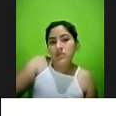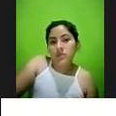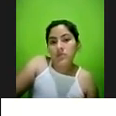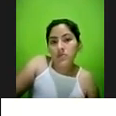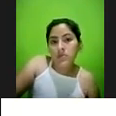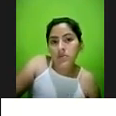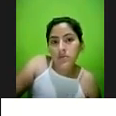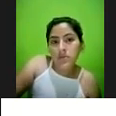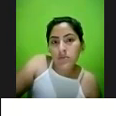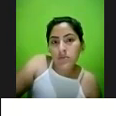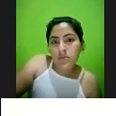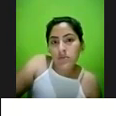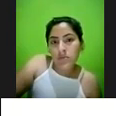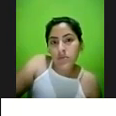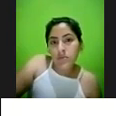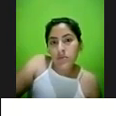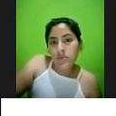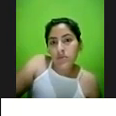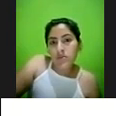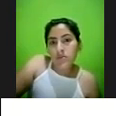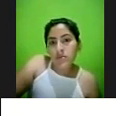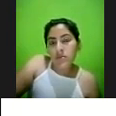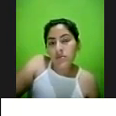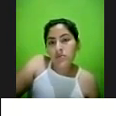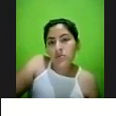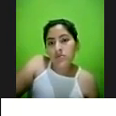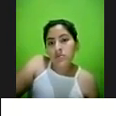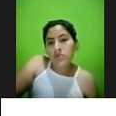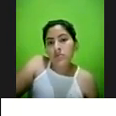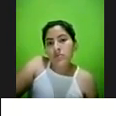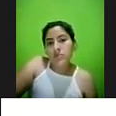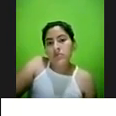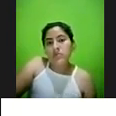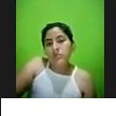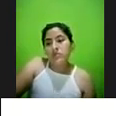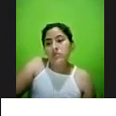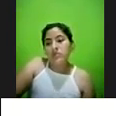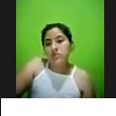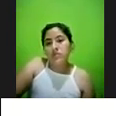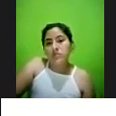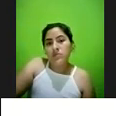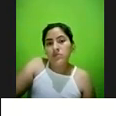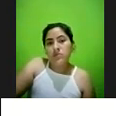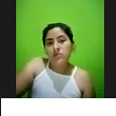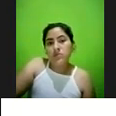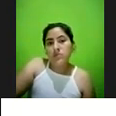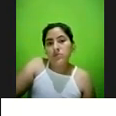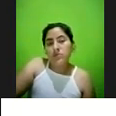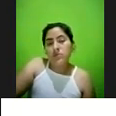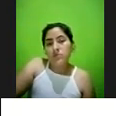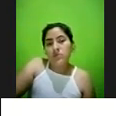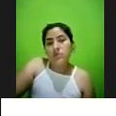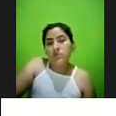El sistema muscular se divide en tres tipos, o el músculo se divide en tres tipos. Tenemos músculo liso. ¿Dónde encontramos músculo liso? En las